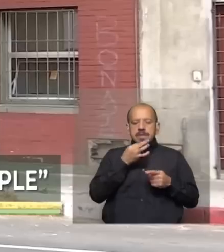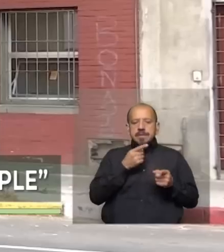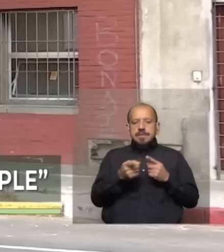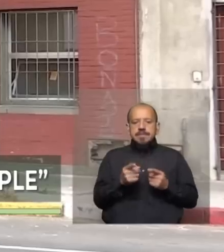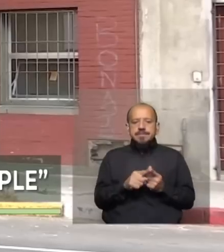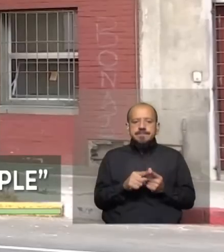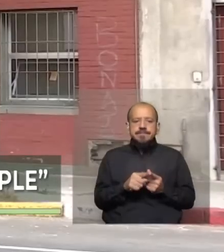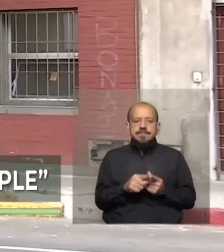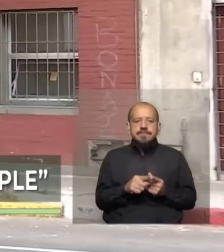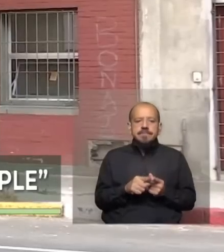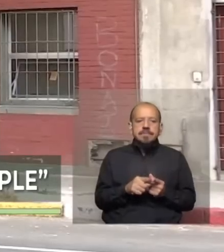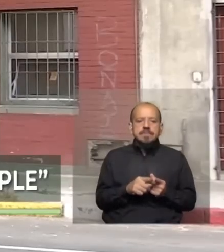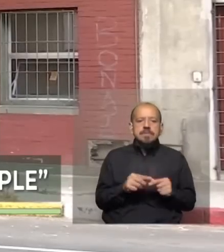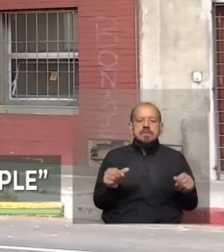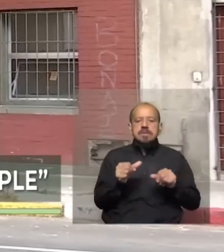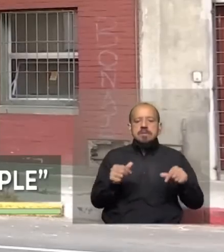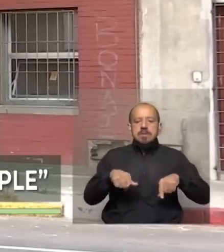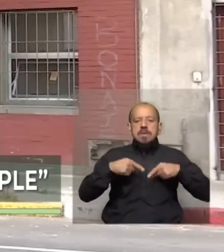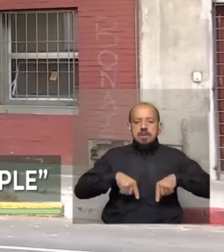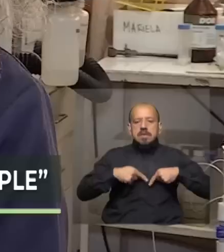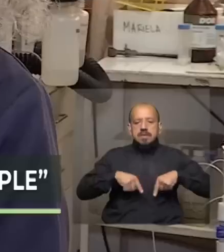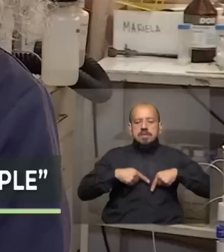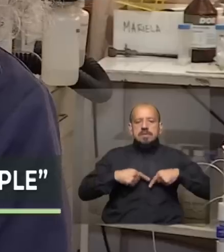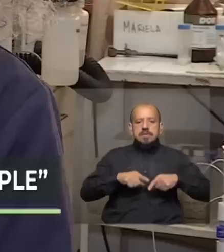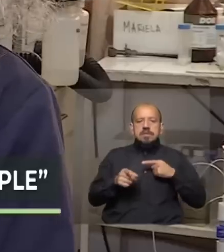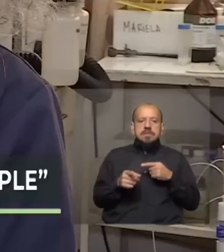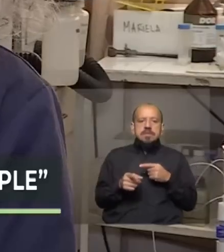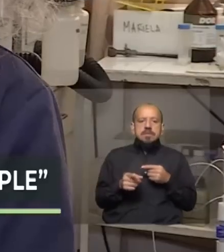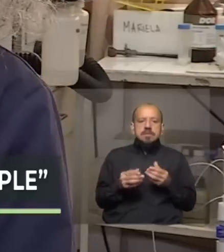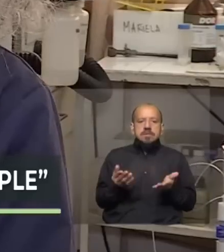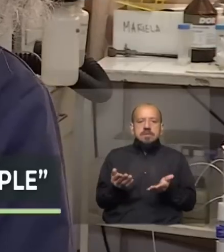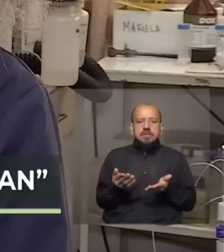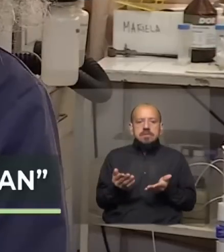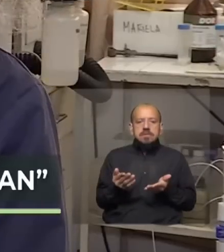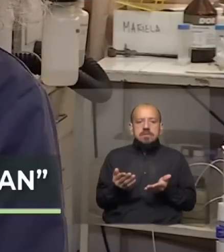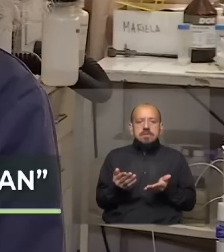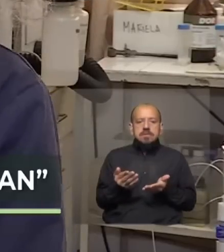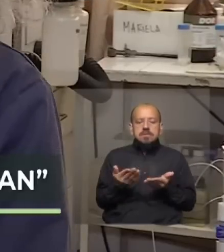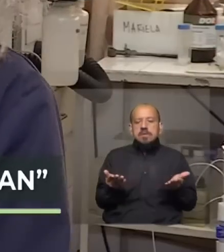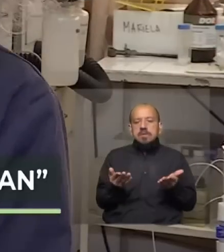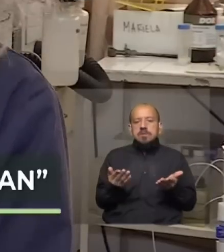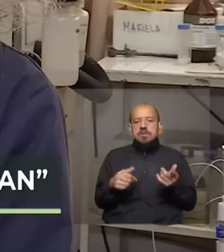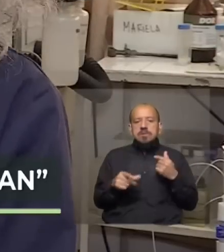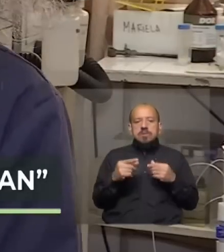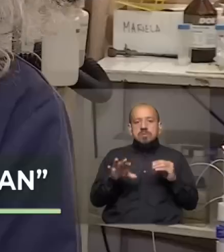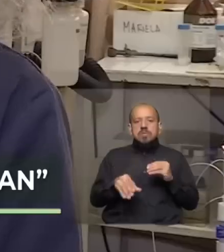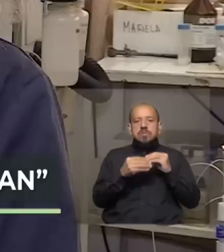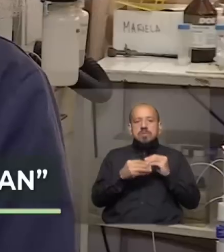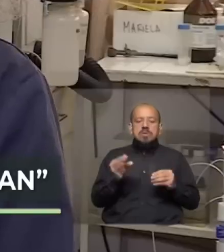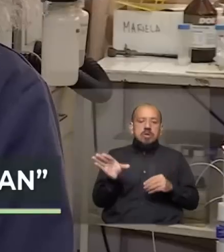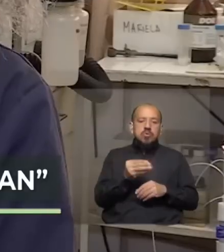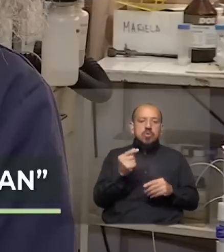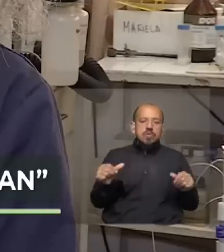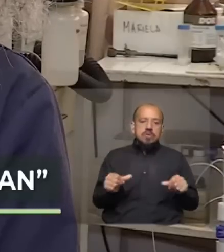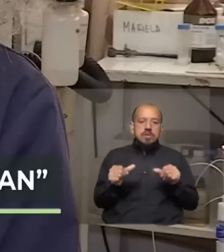señaló el monitoreo realizado por la intendencia a través de bromatología es un monitoreo que suma a todos los que se